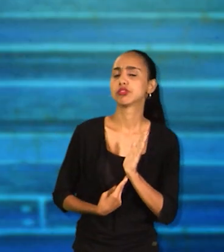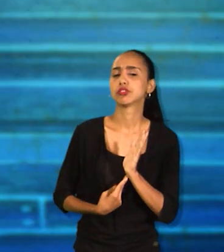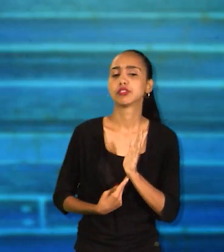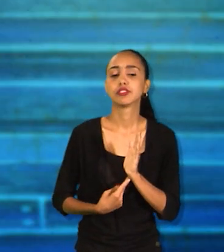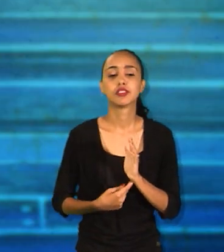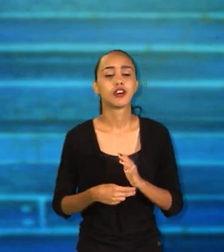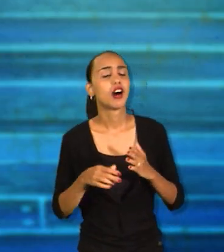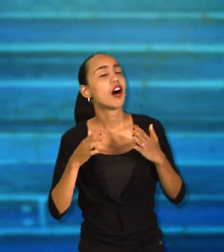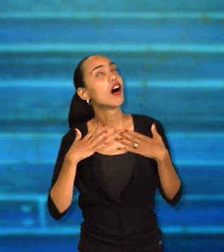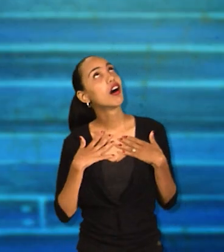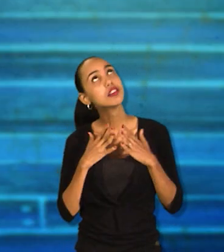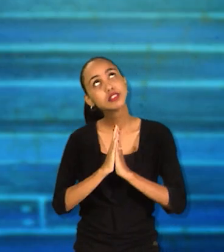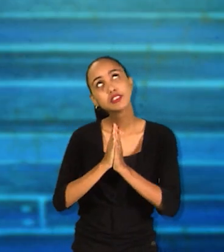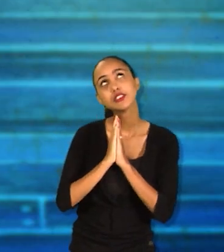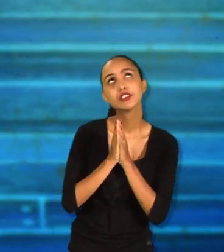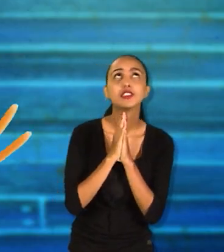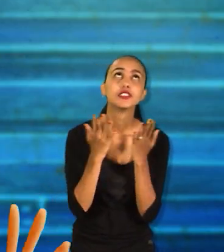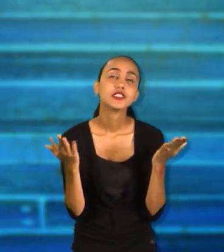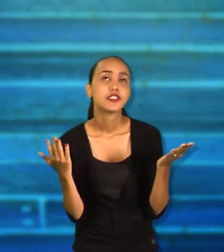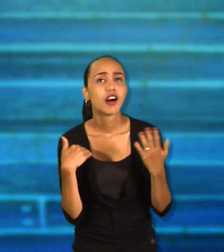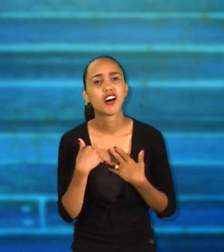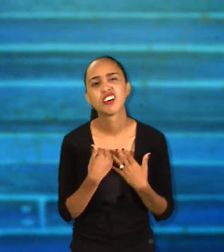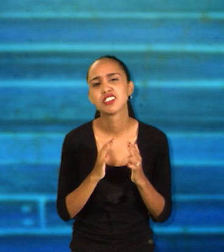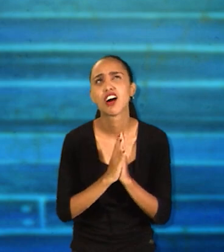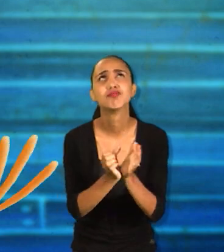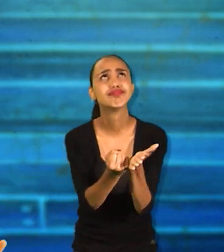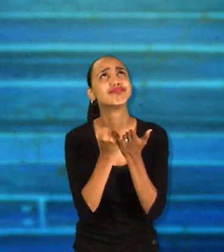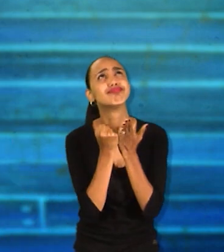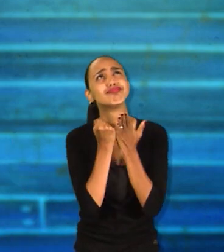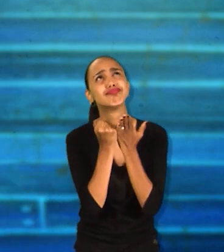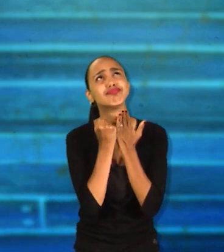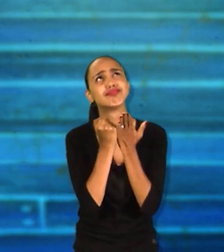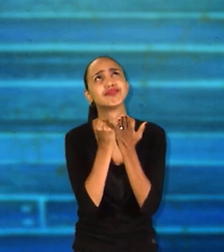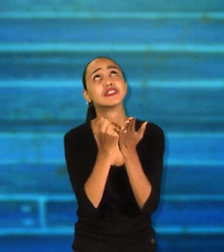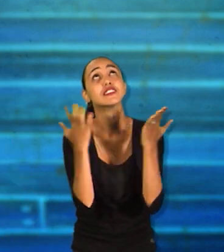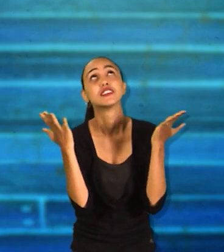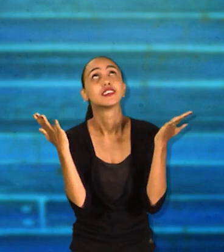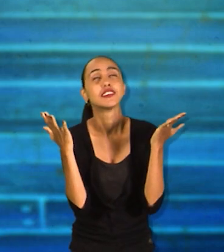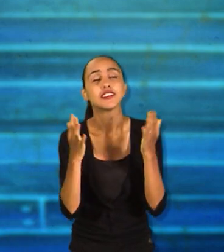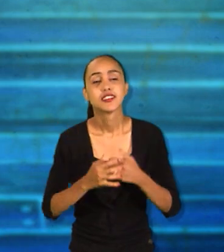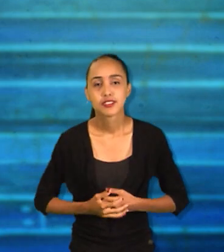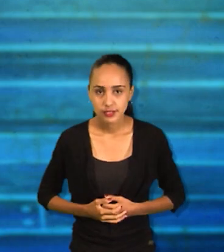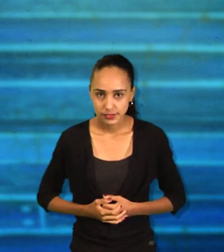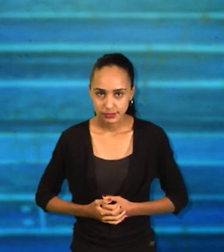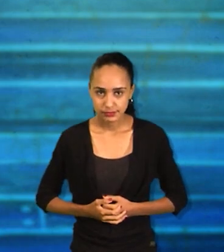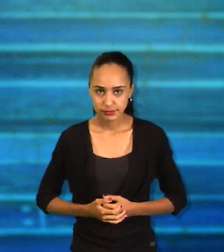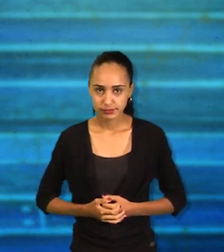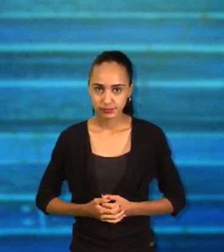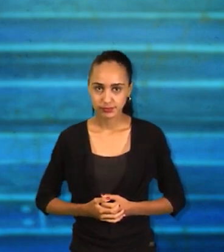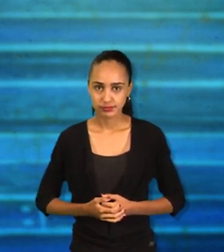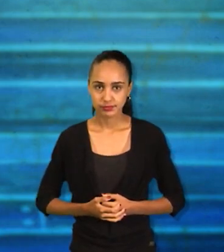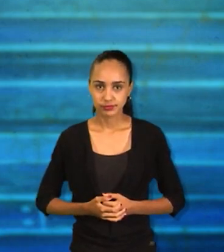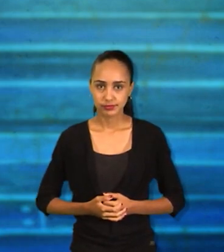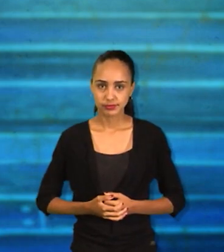Kiriki! ¡Ay, Santa Ponedora! ¡Ayúdenme! ¡Ayúdenme!